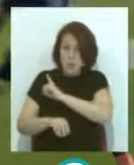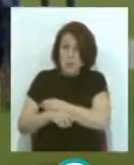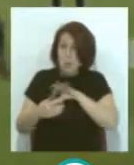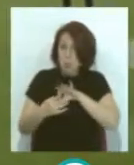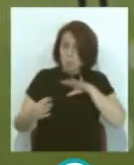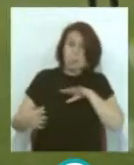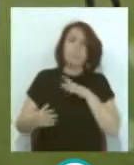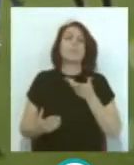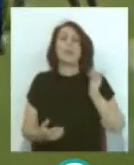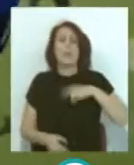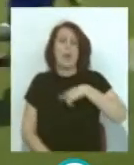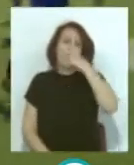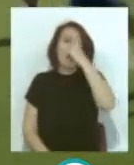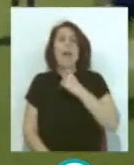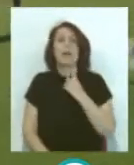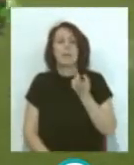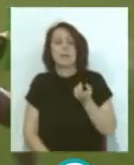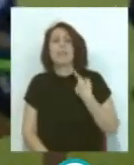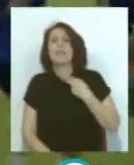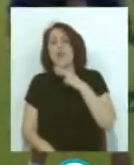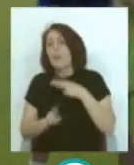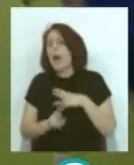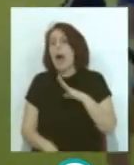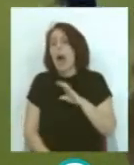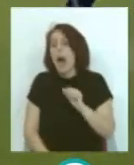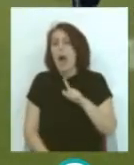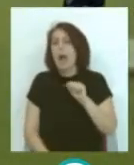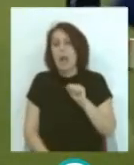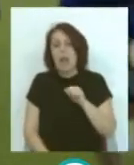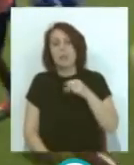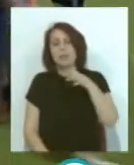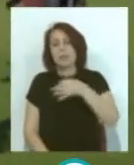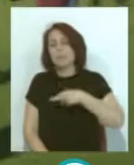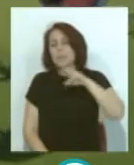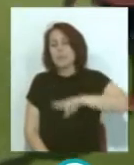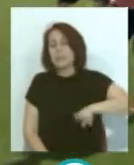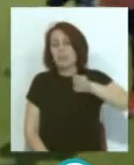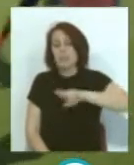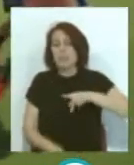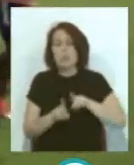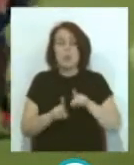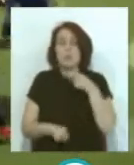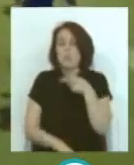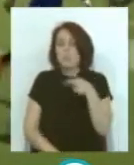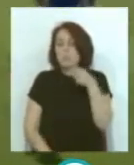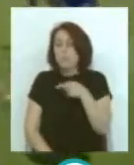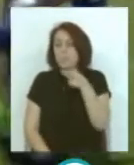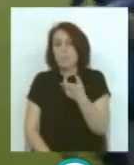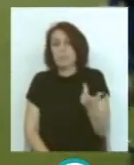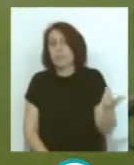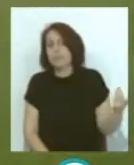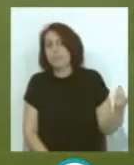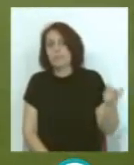también salían imágenes y siempre el nombre de Juan Cala como señalado con el dedo acusador. Y claro,